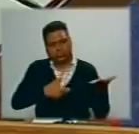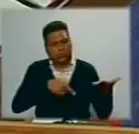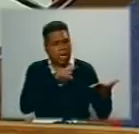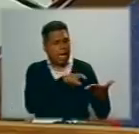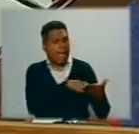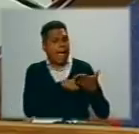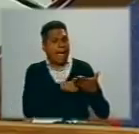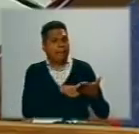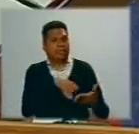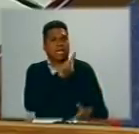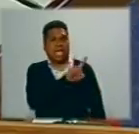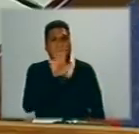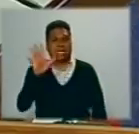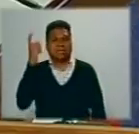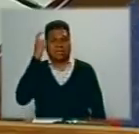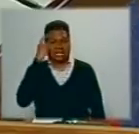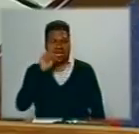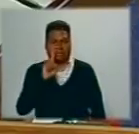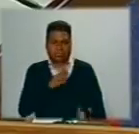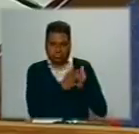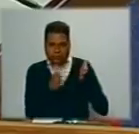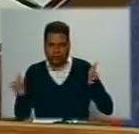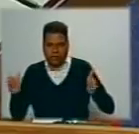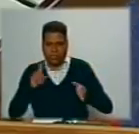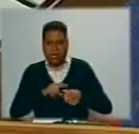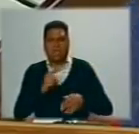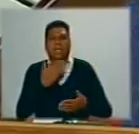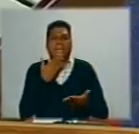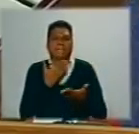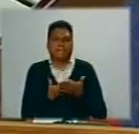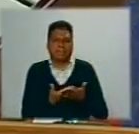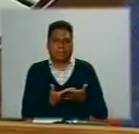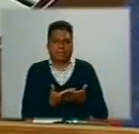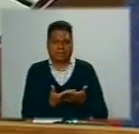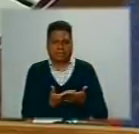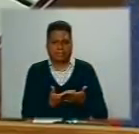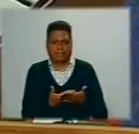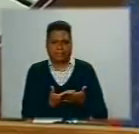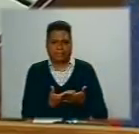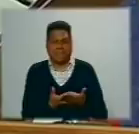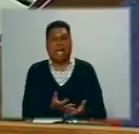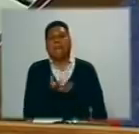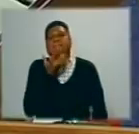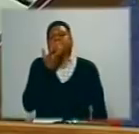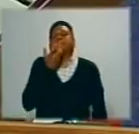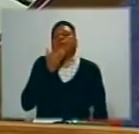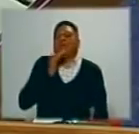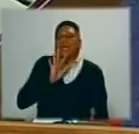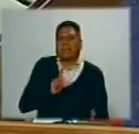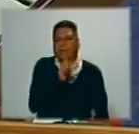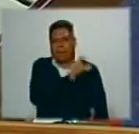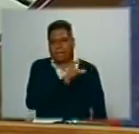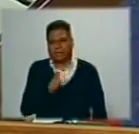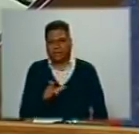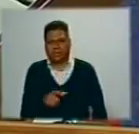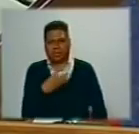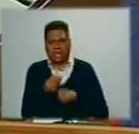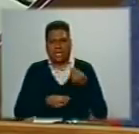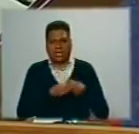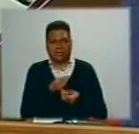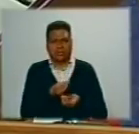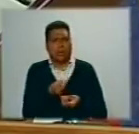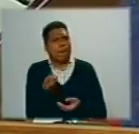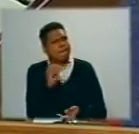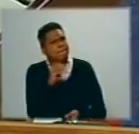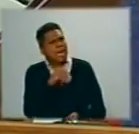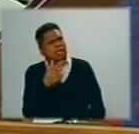exceder de 15 días una vez interpuesto el reclamo. En el caso que se compruebe que el usuario o usuario canceló una suma en exceso,